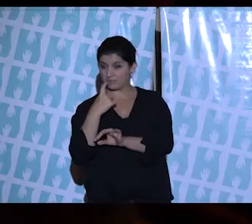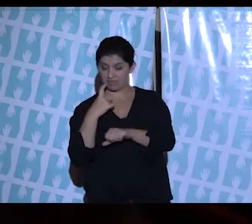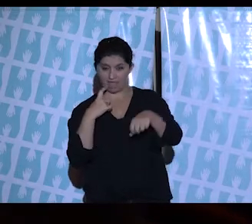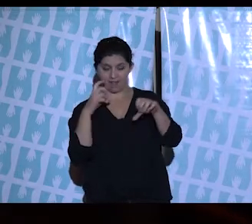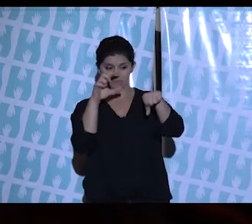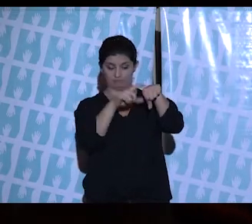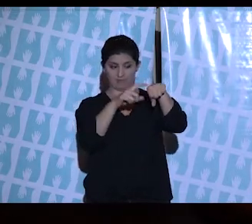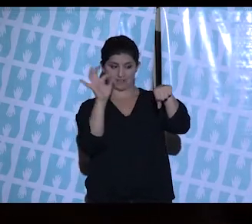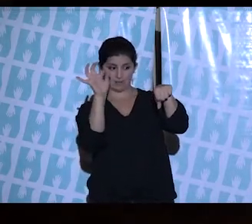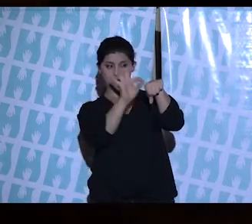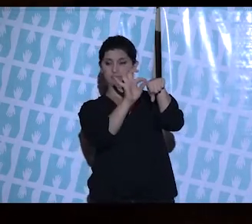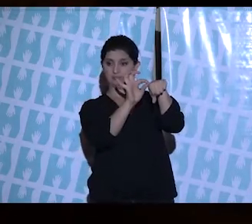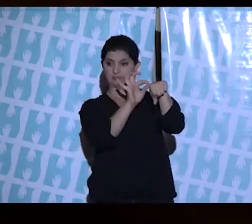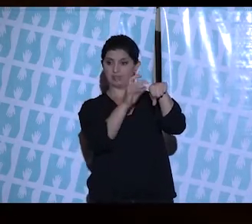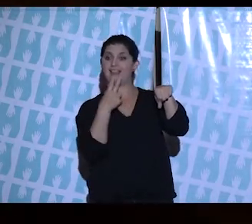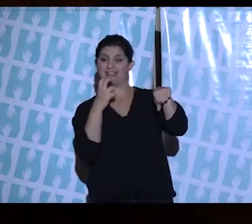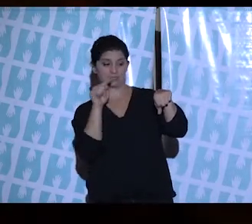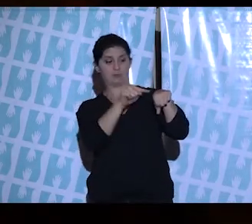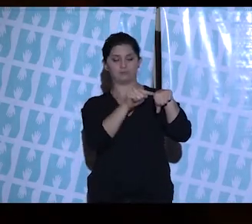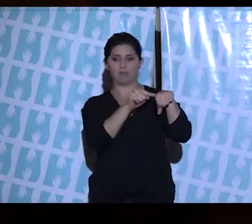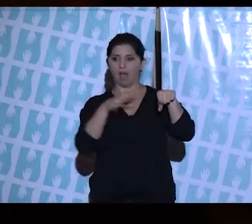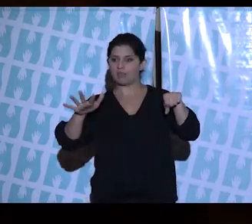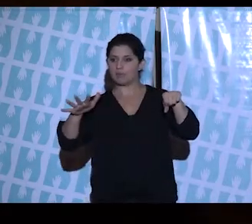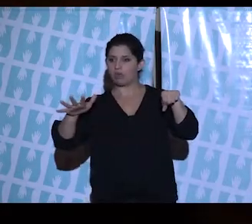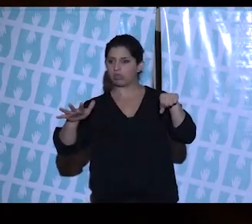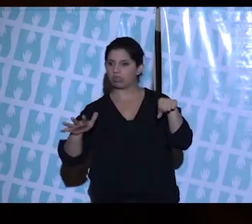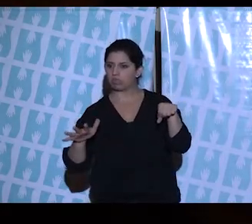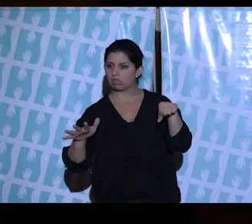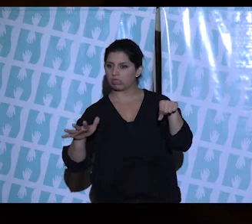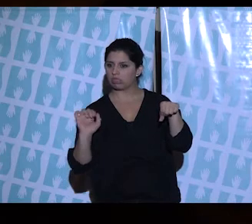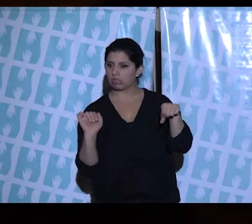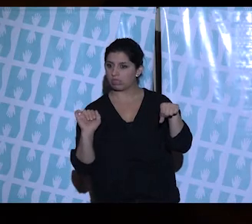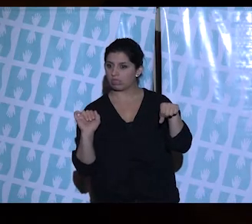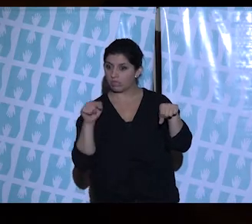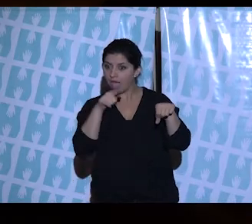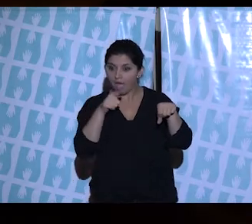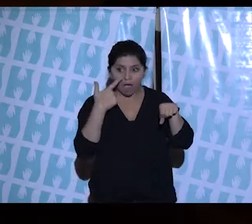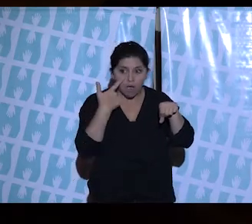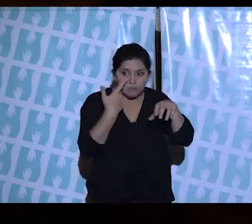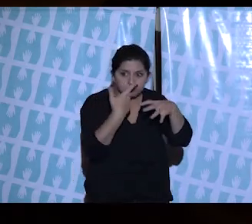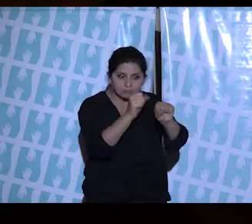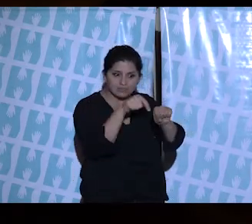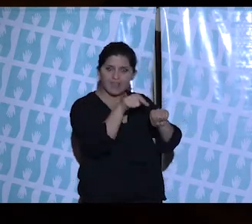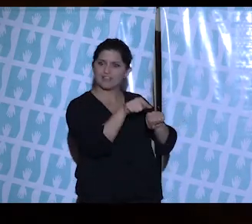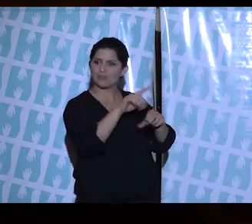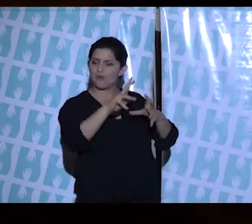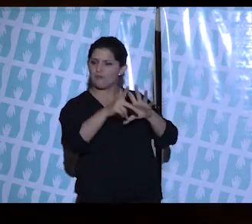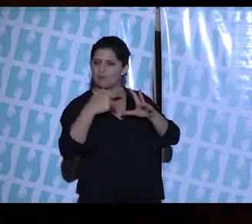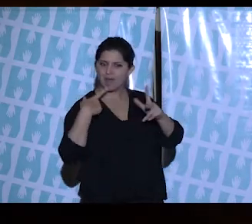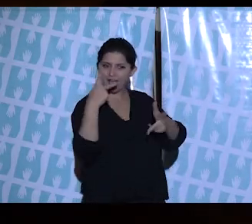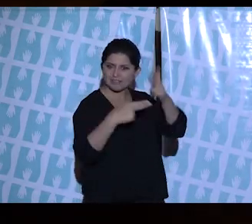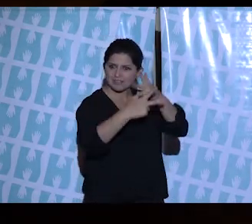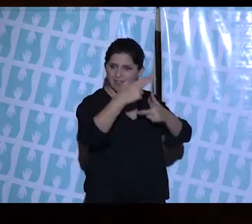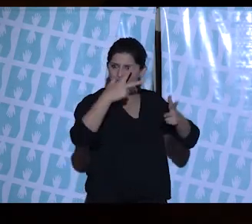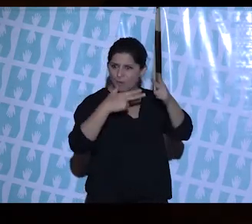podía abolir el temblor parkinsoniano. Y ese fue el nacimiento de la cirugía más